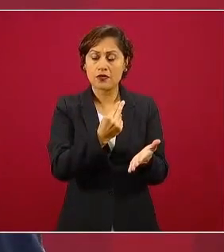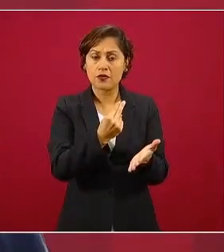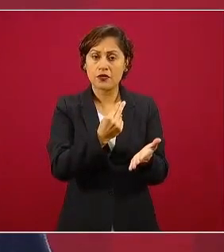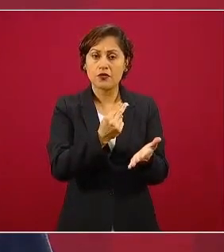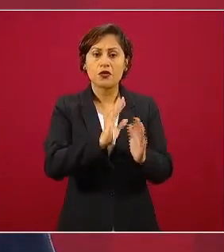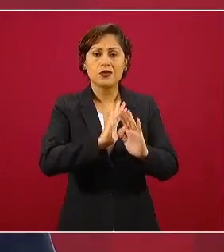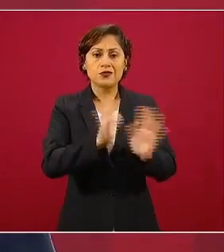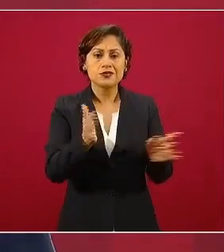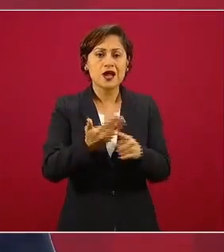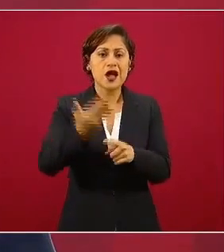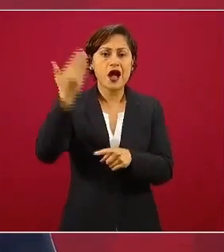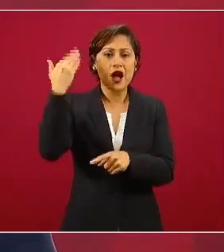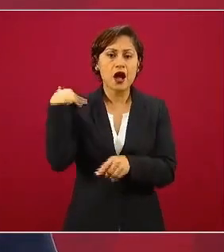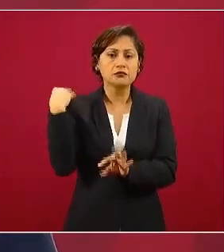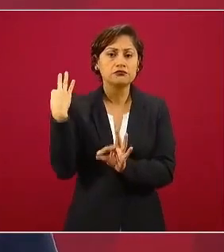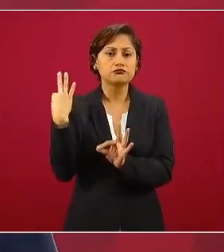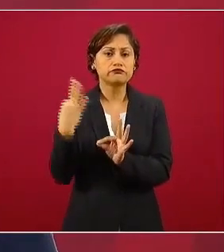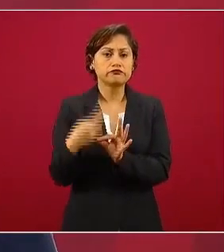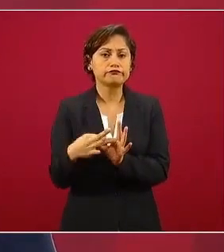cumpliendo